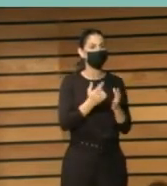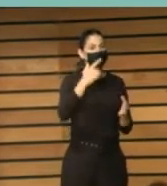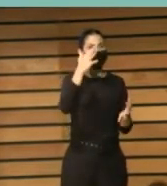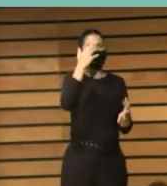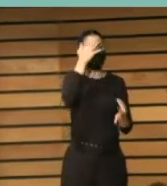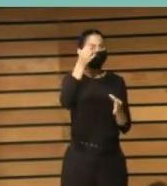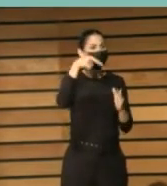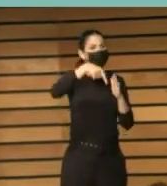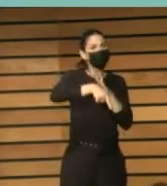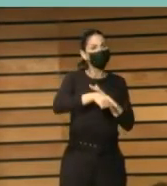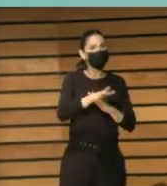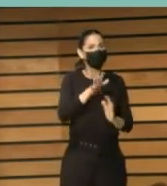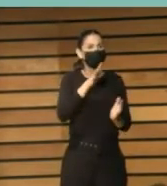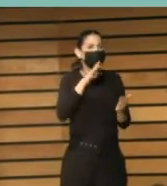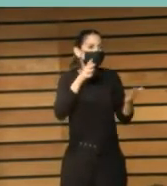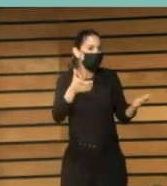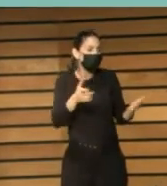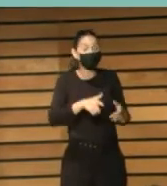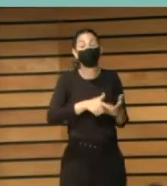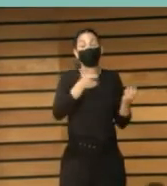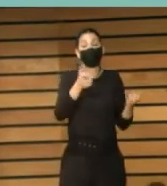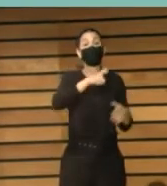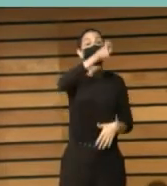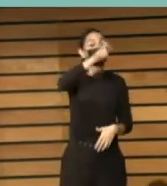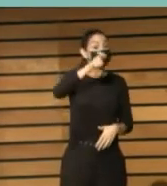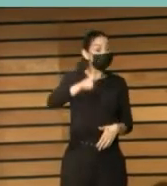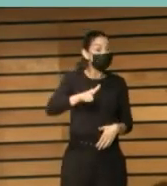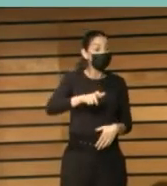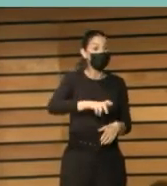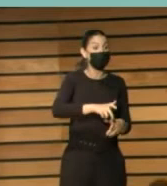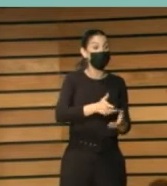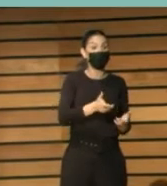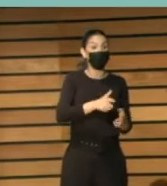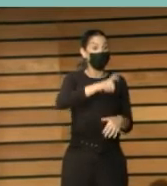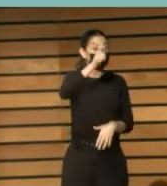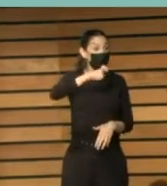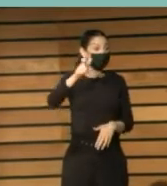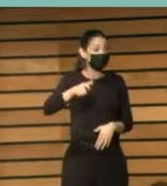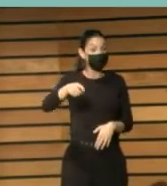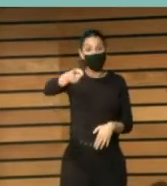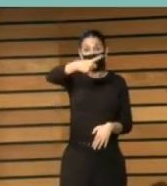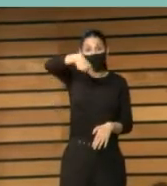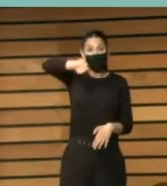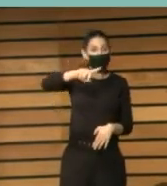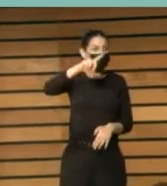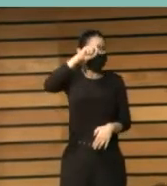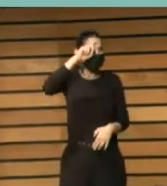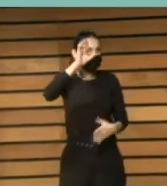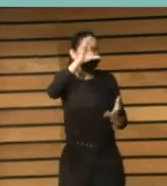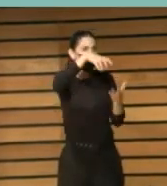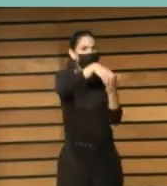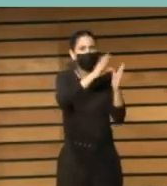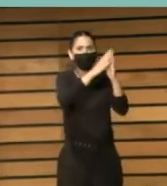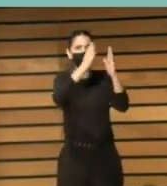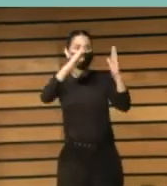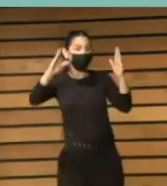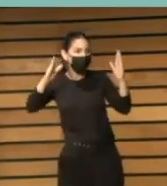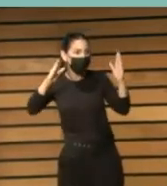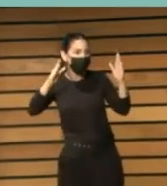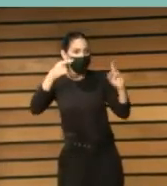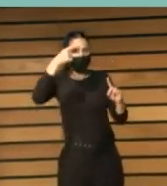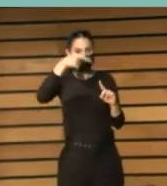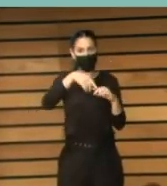mismo que las personas, la población, no sabían lo que eran las bibliotecas. Y ella citaba la teoría de